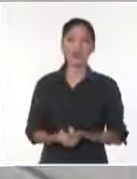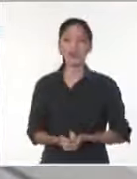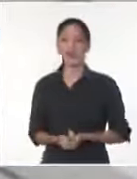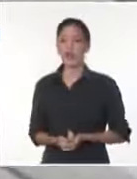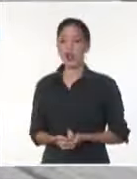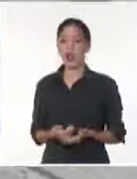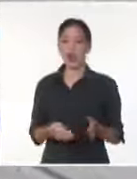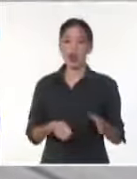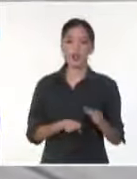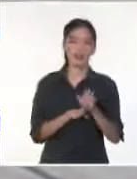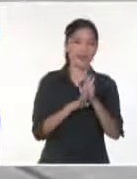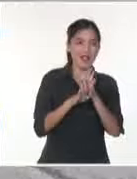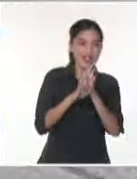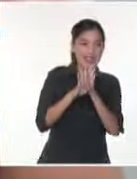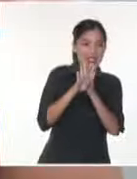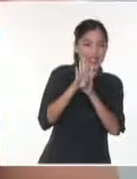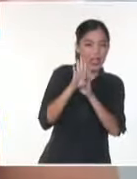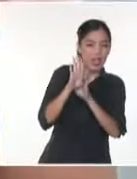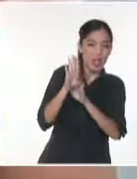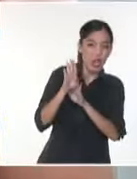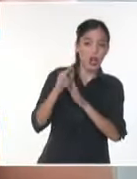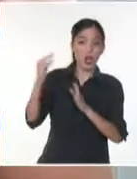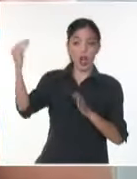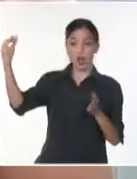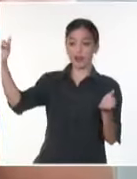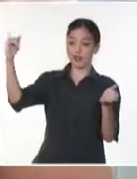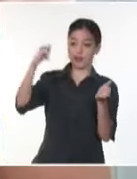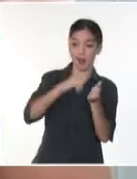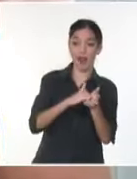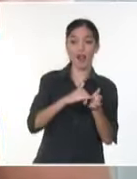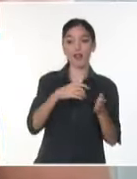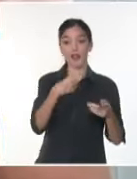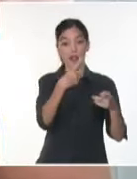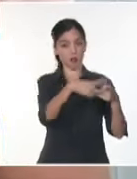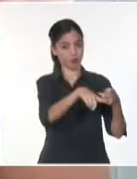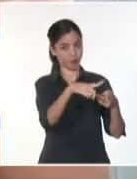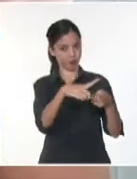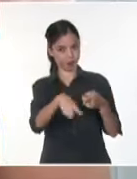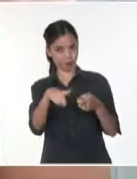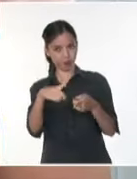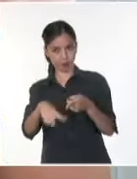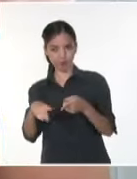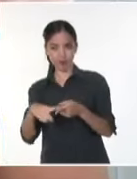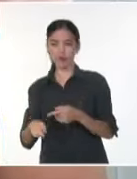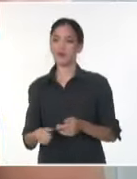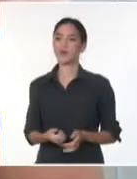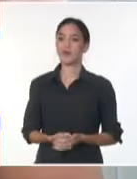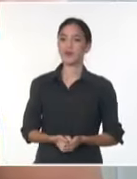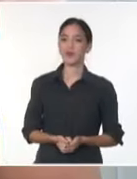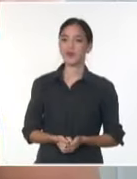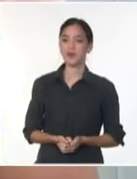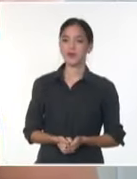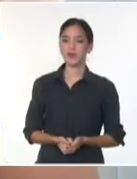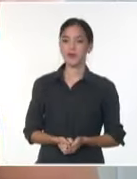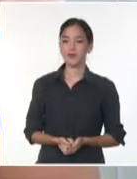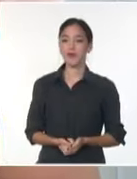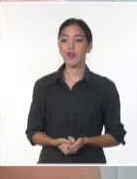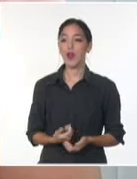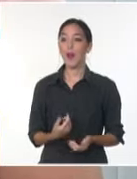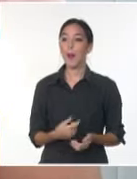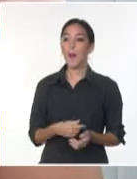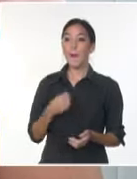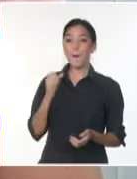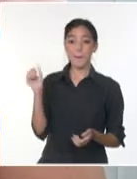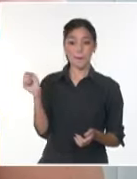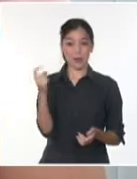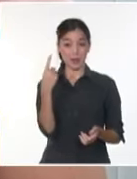importaciones de estos equipos antes de comprar un equipo hay que comprobar en nuestro sitio web si ya el equipo está homologado